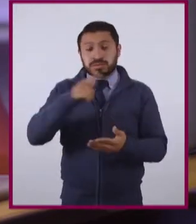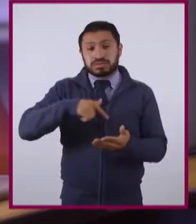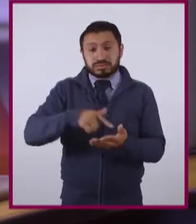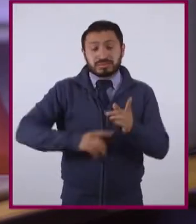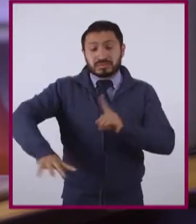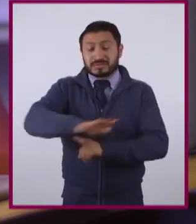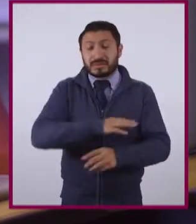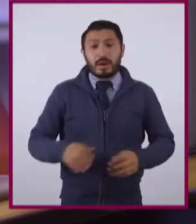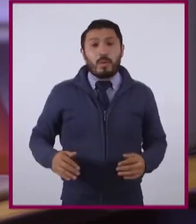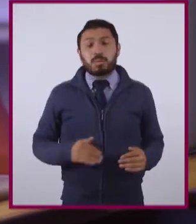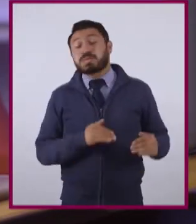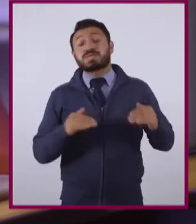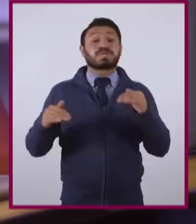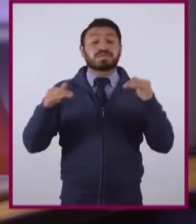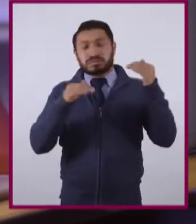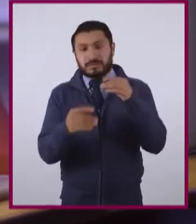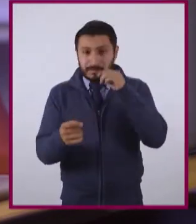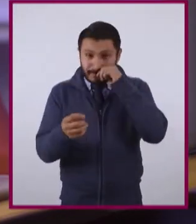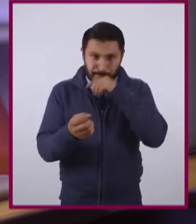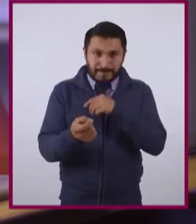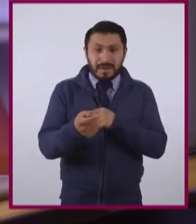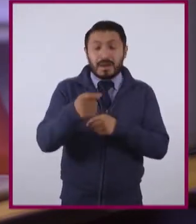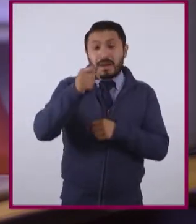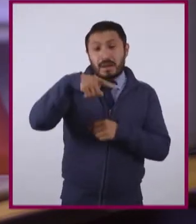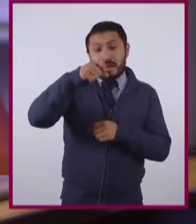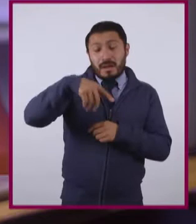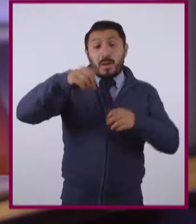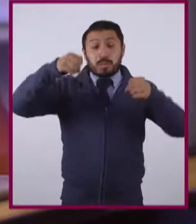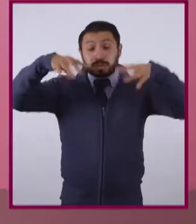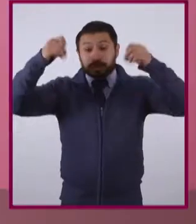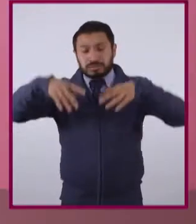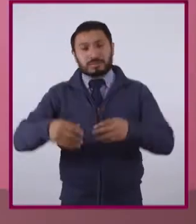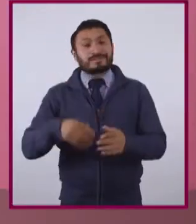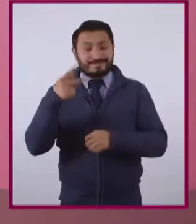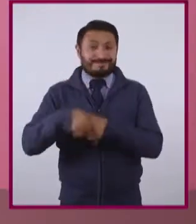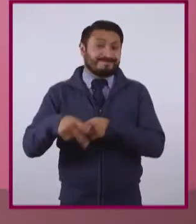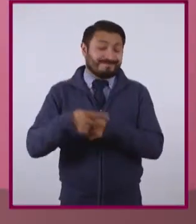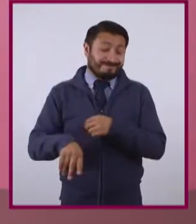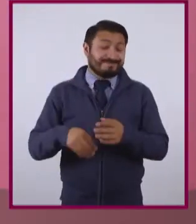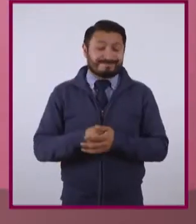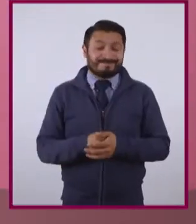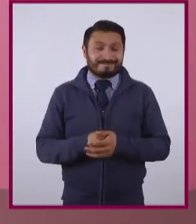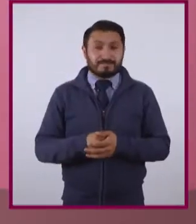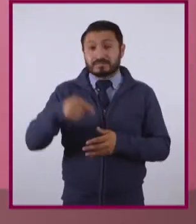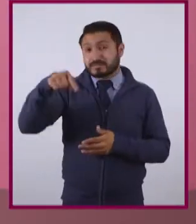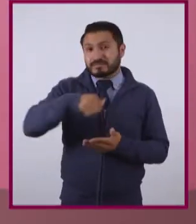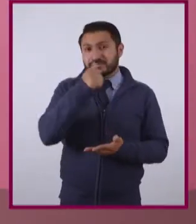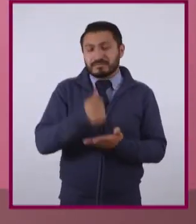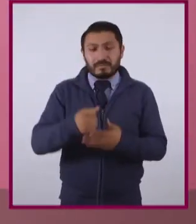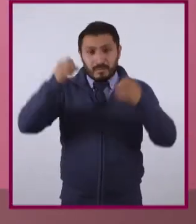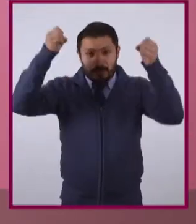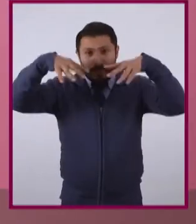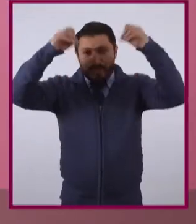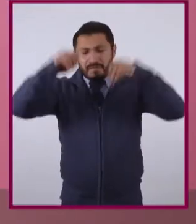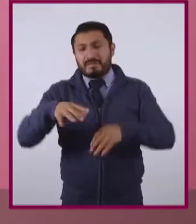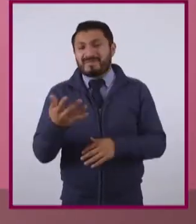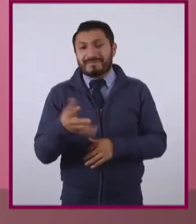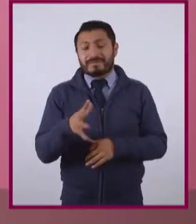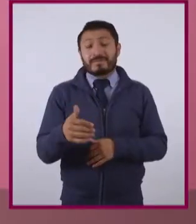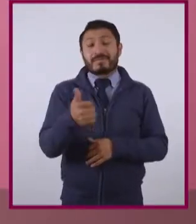siempre. Así que hagan pocas gotas o mucha lluvia. Es un gran problema. Aquí en la ciudad llueven